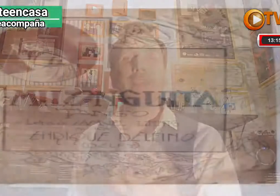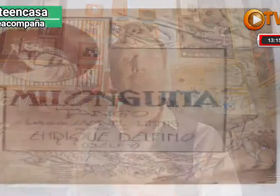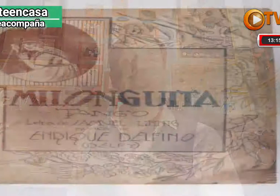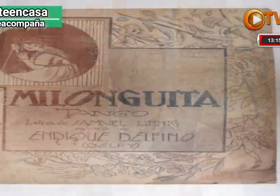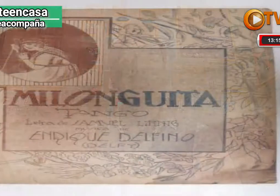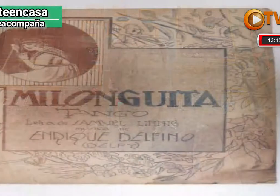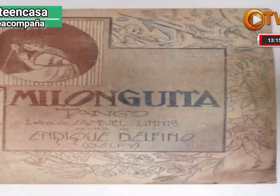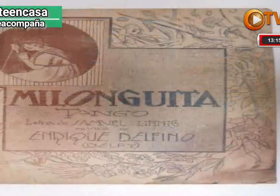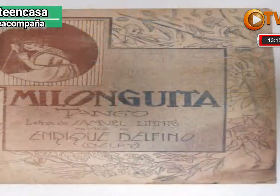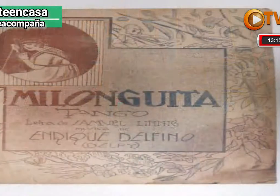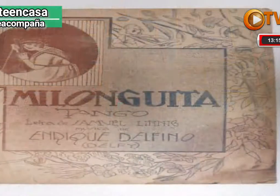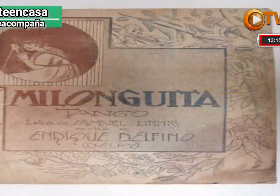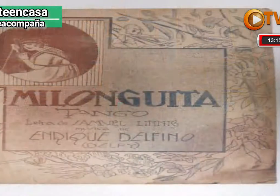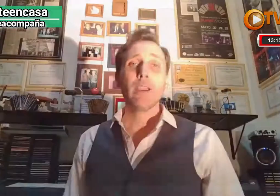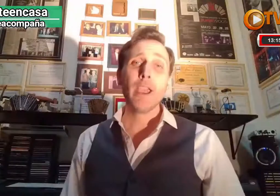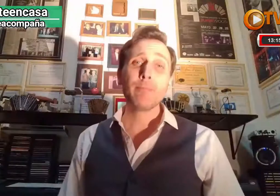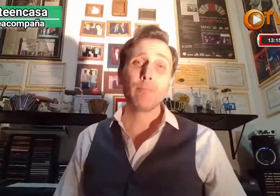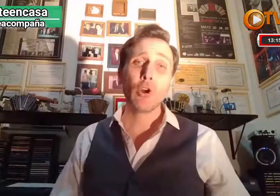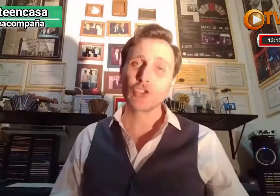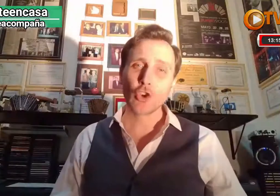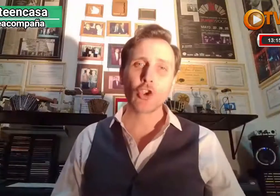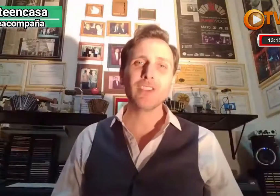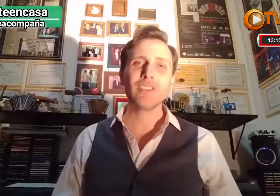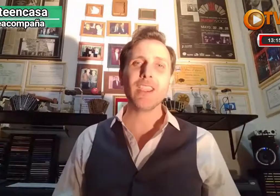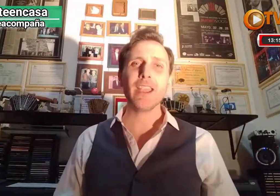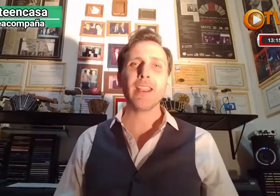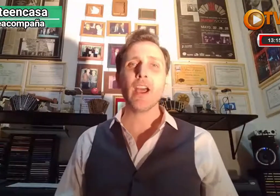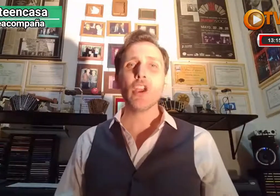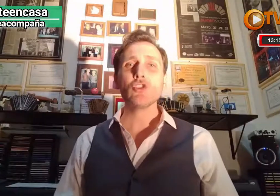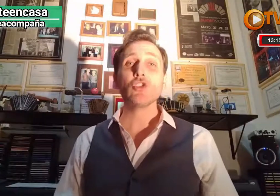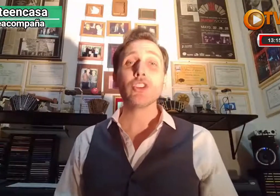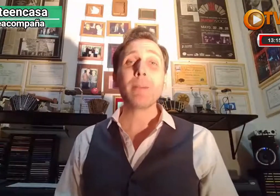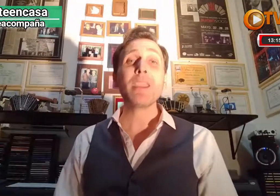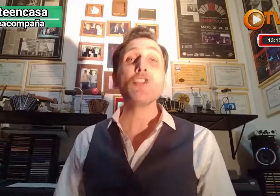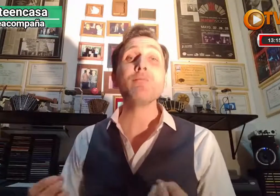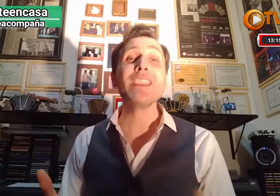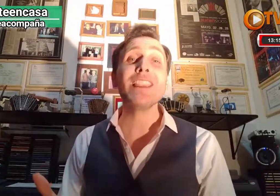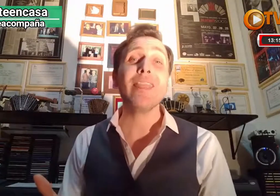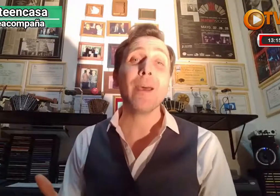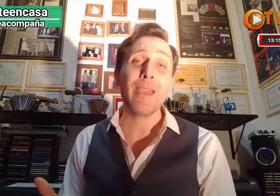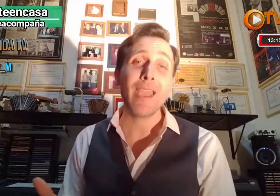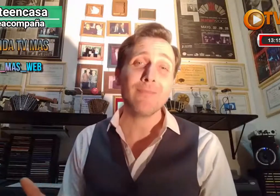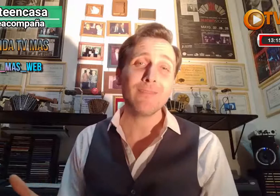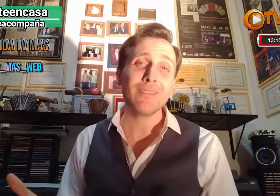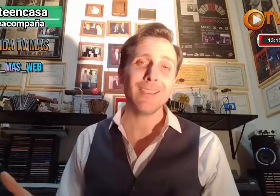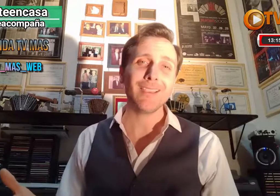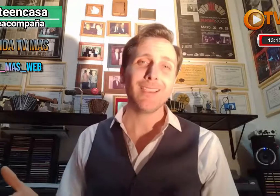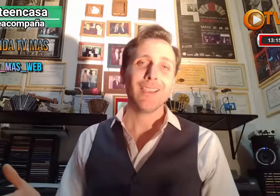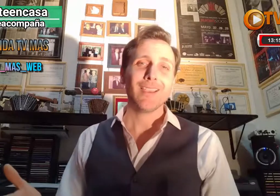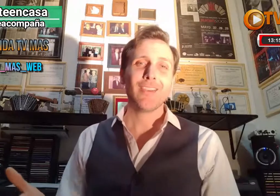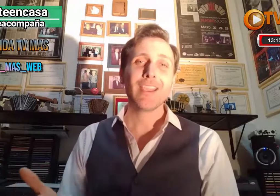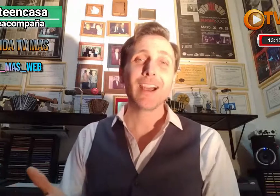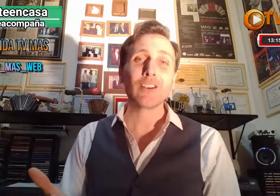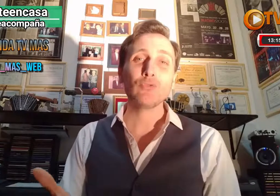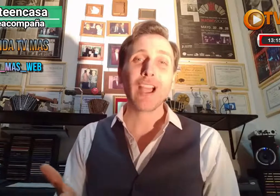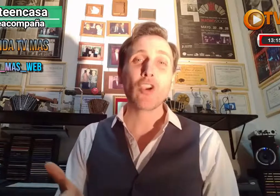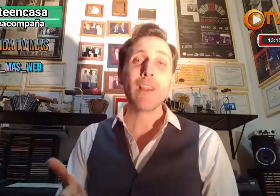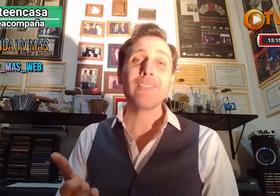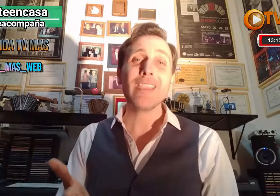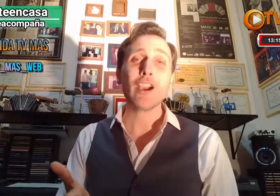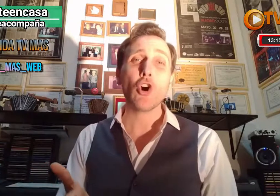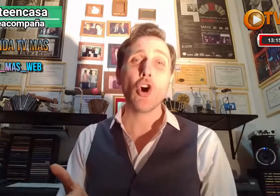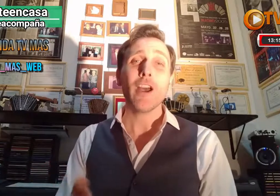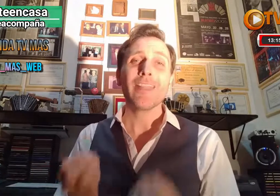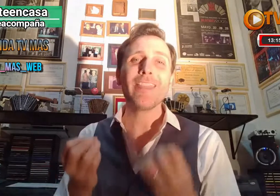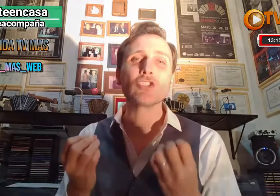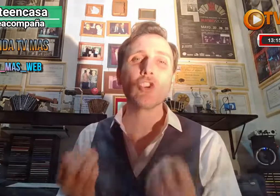rodó hasta el cabaret. Es por eso que quisiera yo también humildemente dedicarle un tango